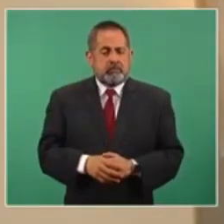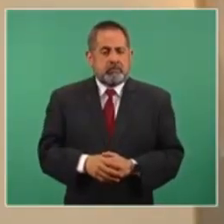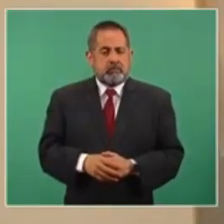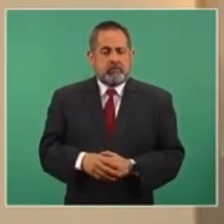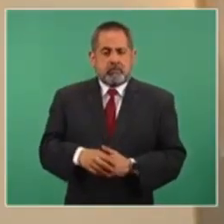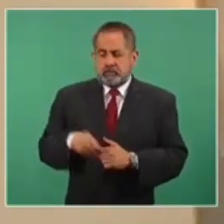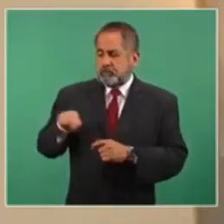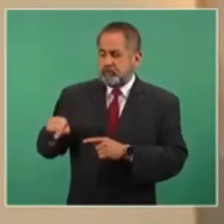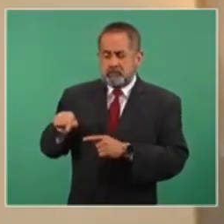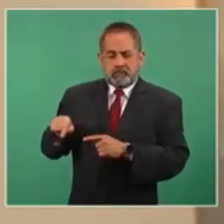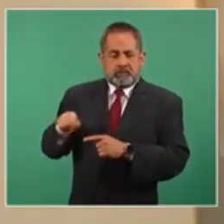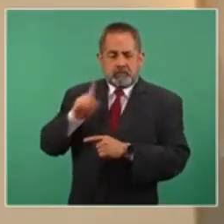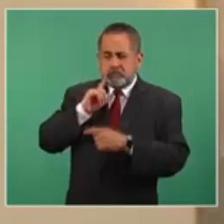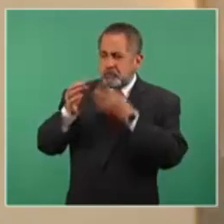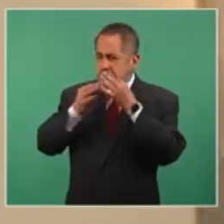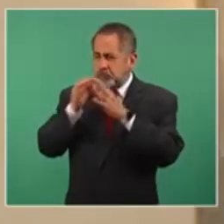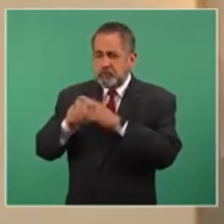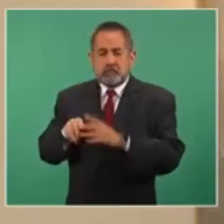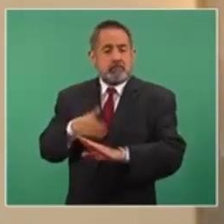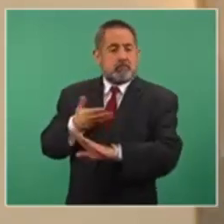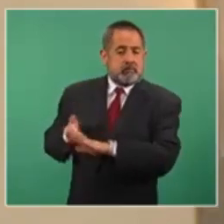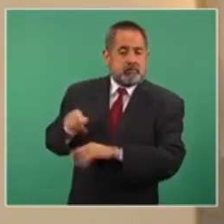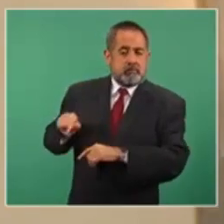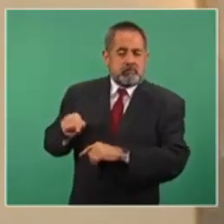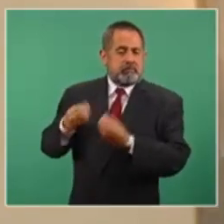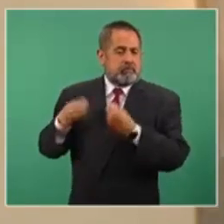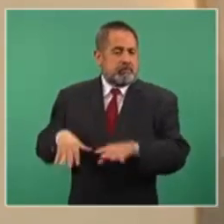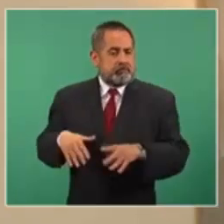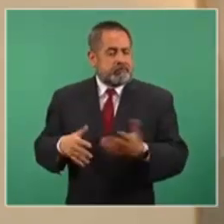comunicador o comunicadora.